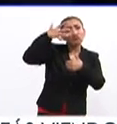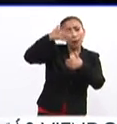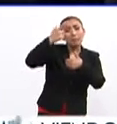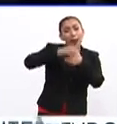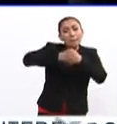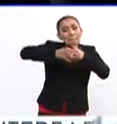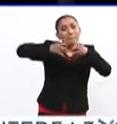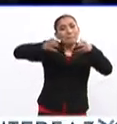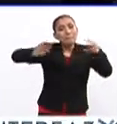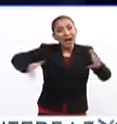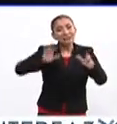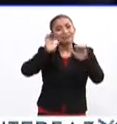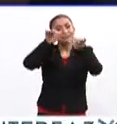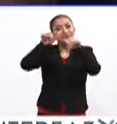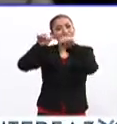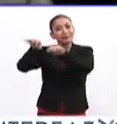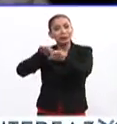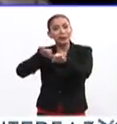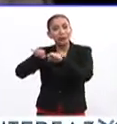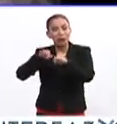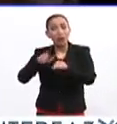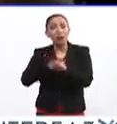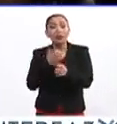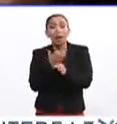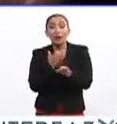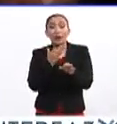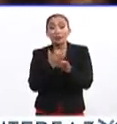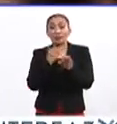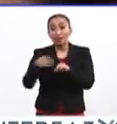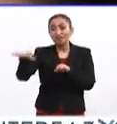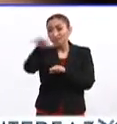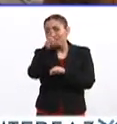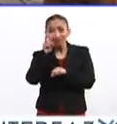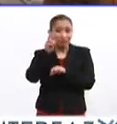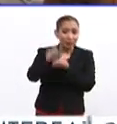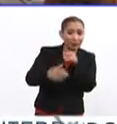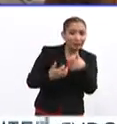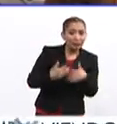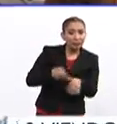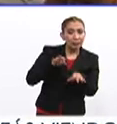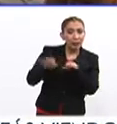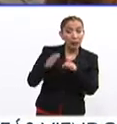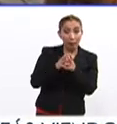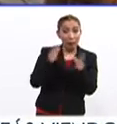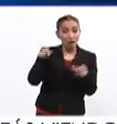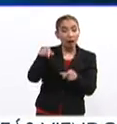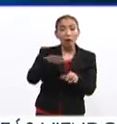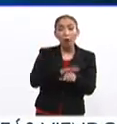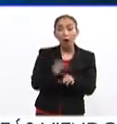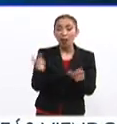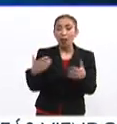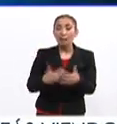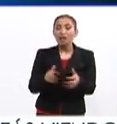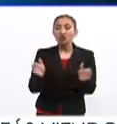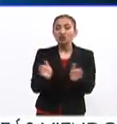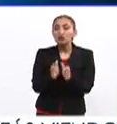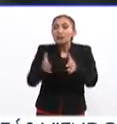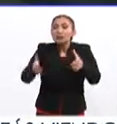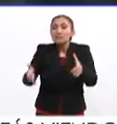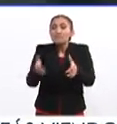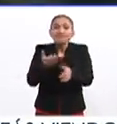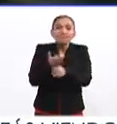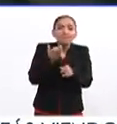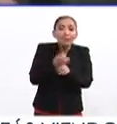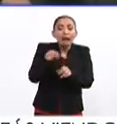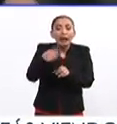para lograr acceso a mejores empleos. Y es que actualmente el mercado laboral está constituido en gran medida por pequeñas y medianas